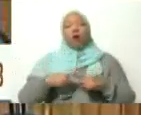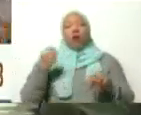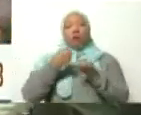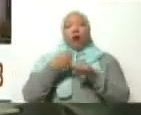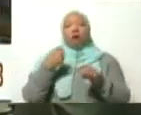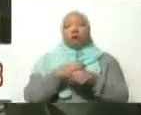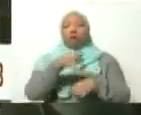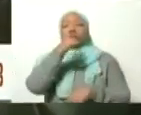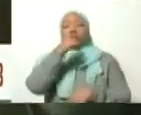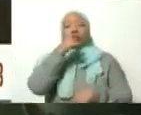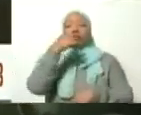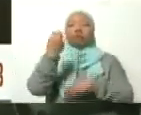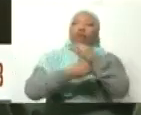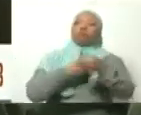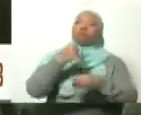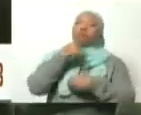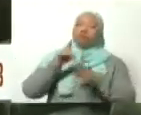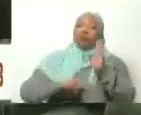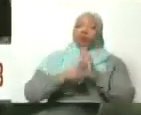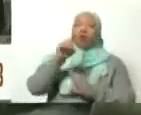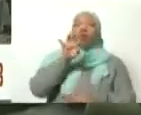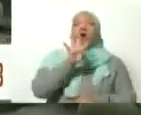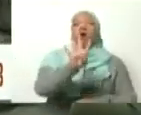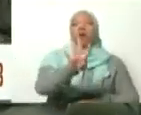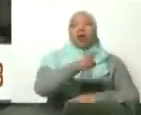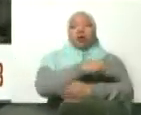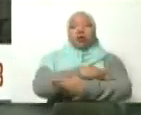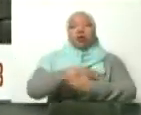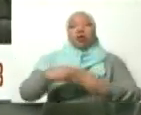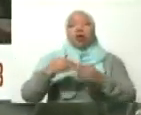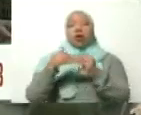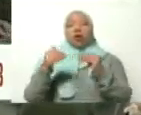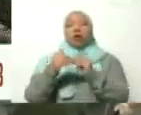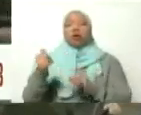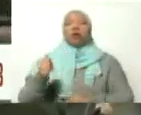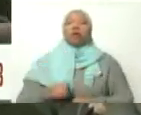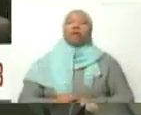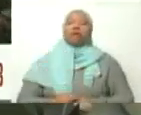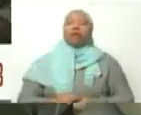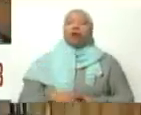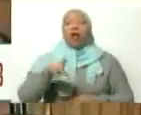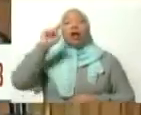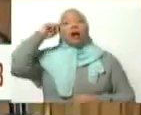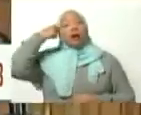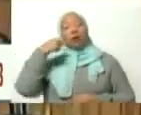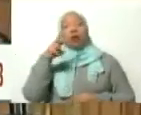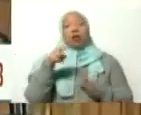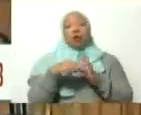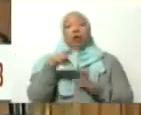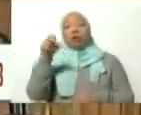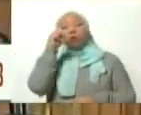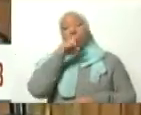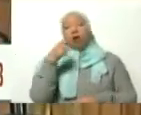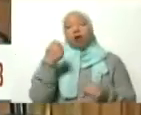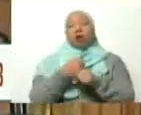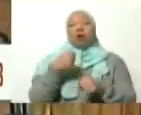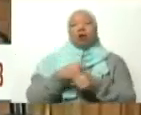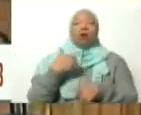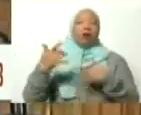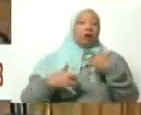compensaciones, que van a superar los 4.000 millones de dólares. Recuerden ustedes, el año 2020, estos ingresos alcanzaron